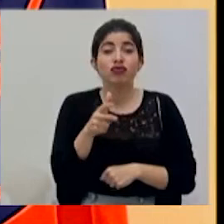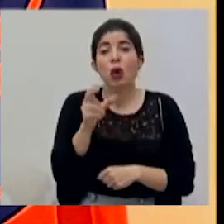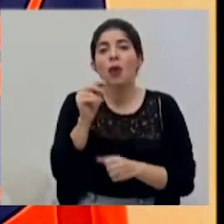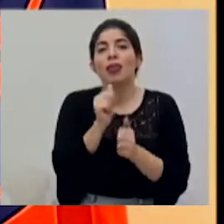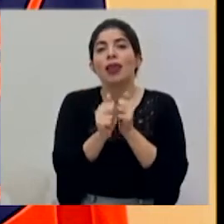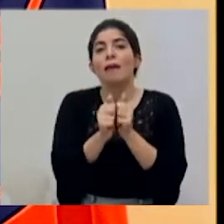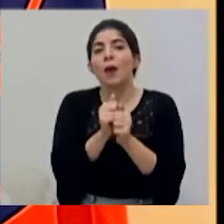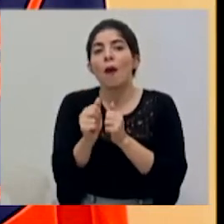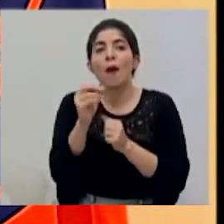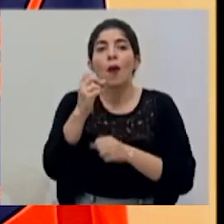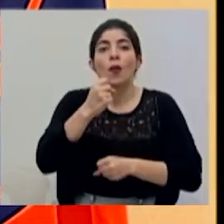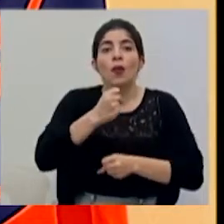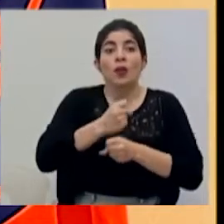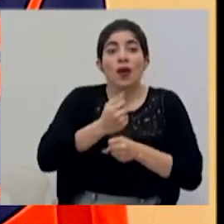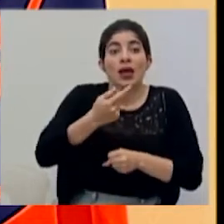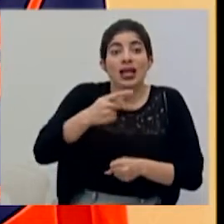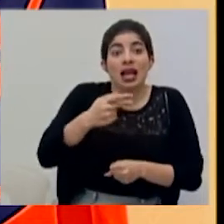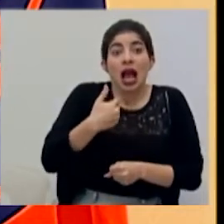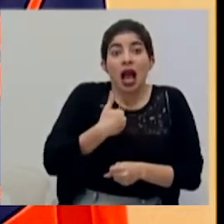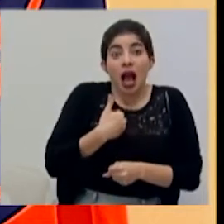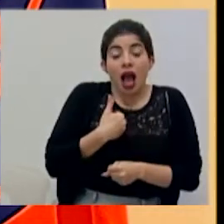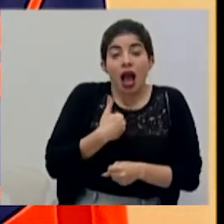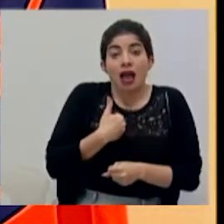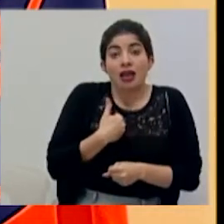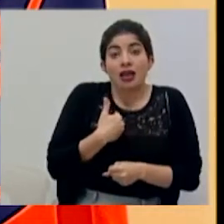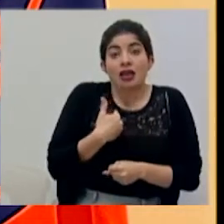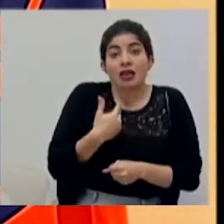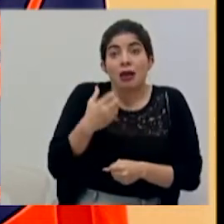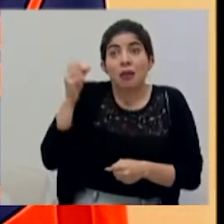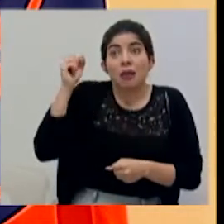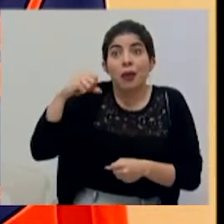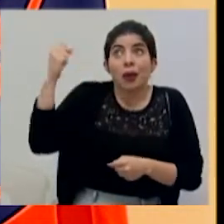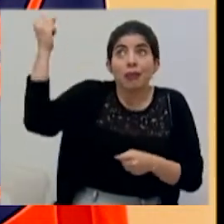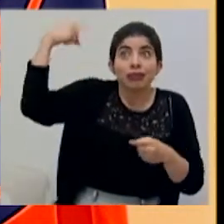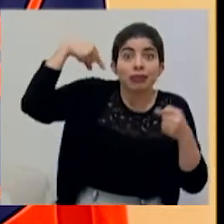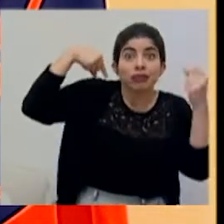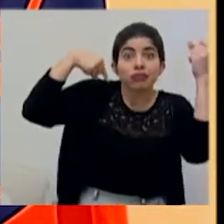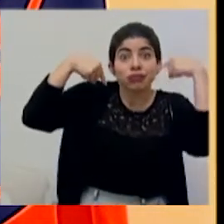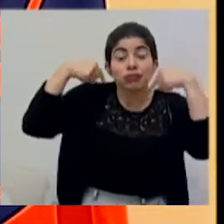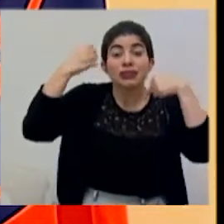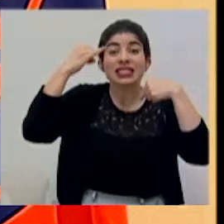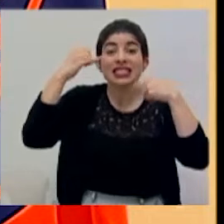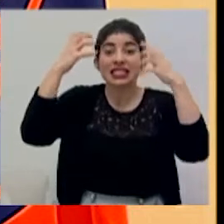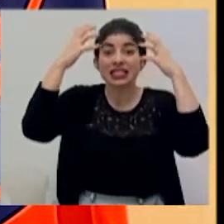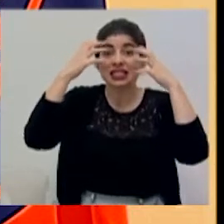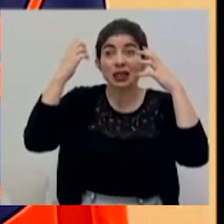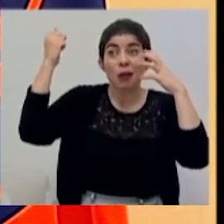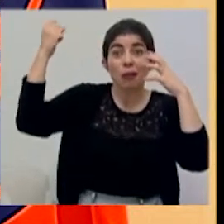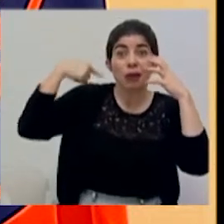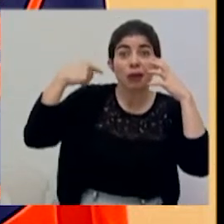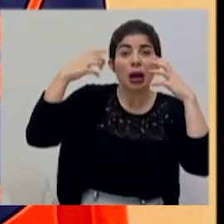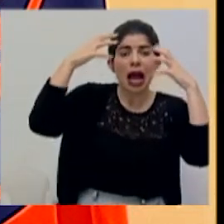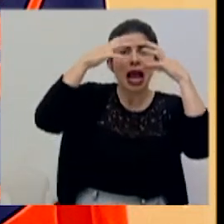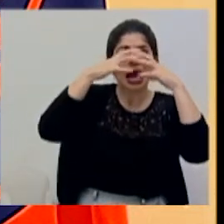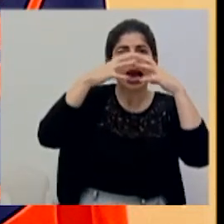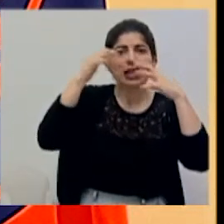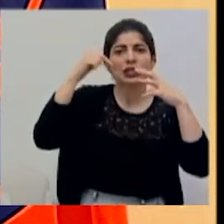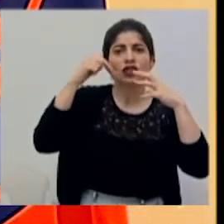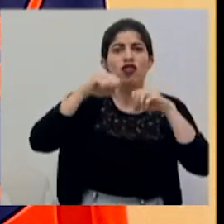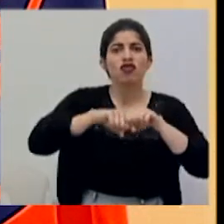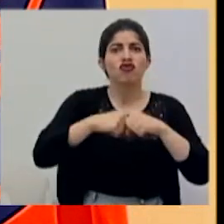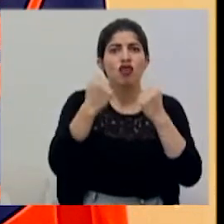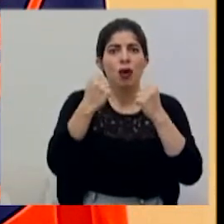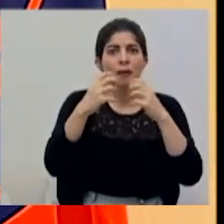deporte o trabajamos con riesgo de objetos que puedan caer. Si tenemos un golpe, puede ser que el casco se rompa